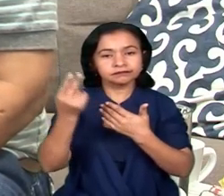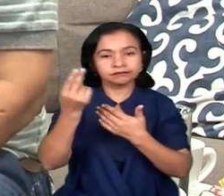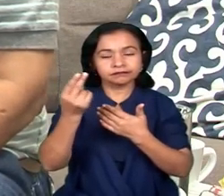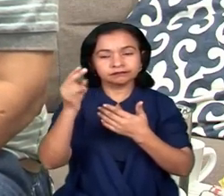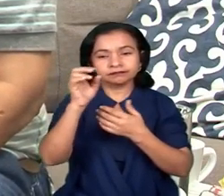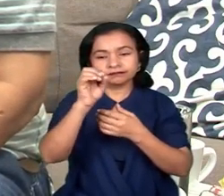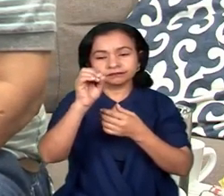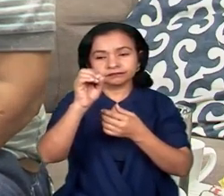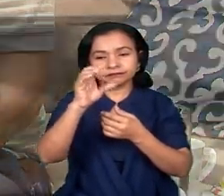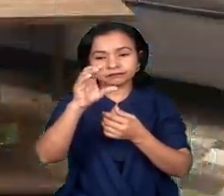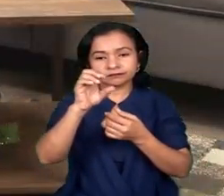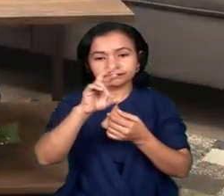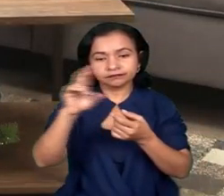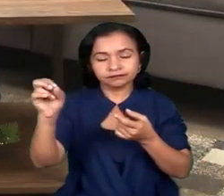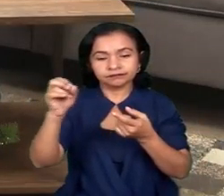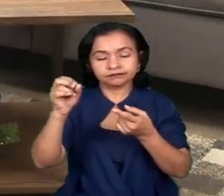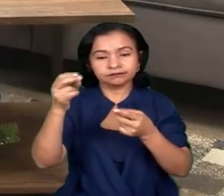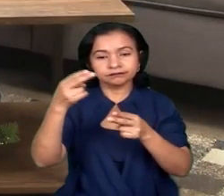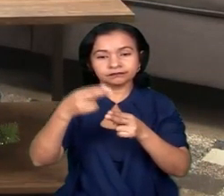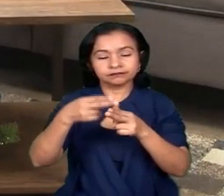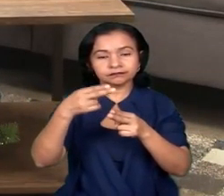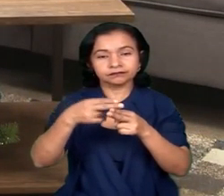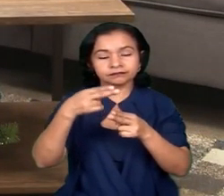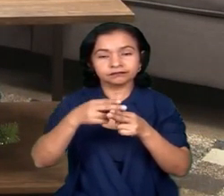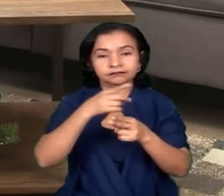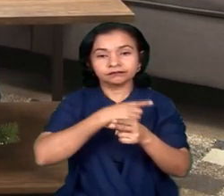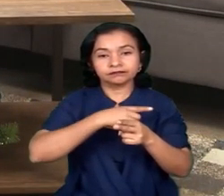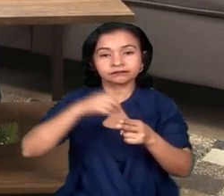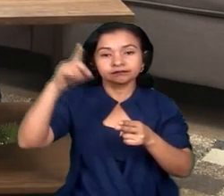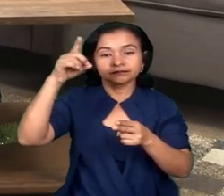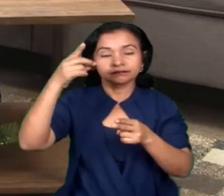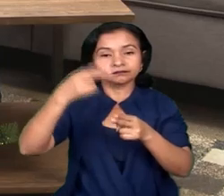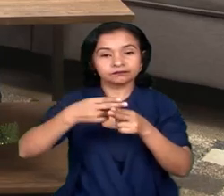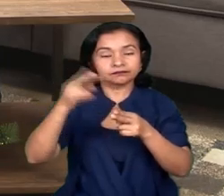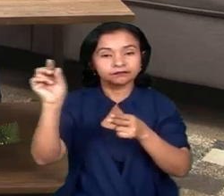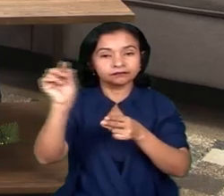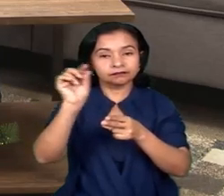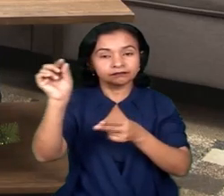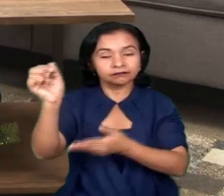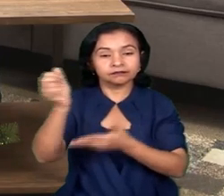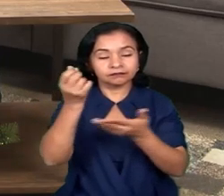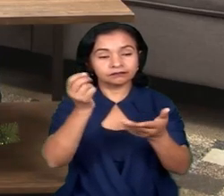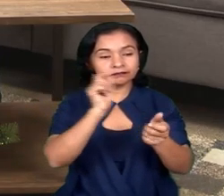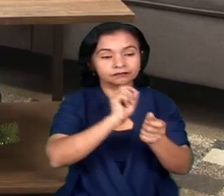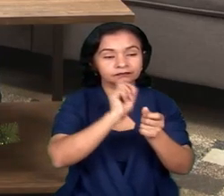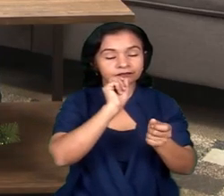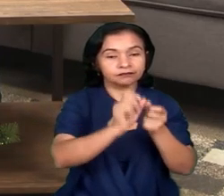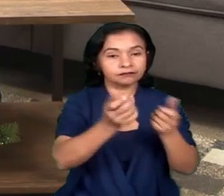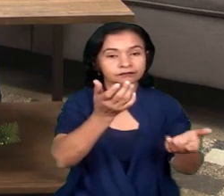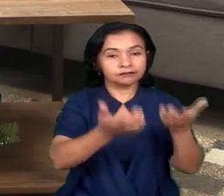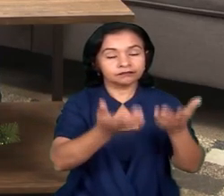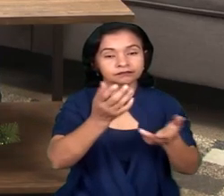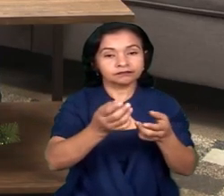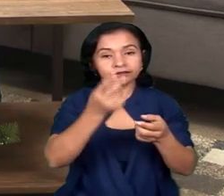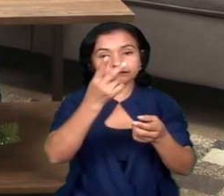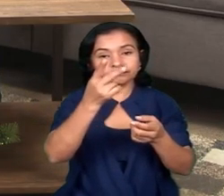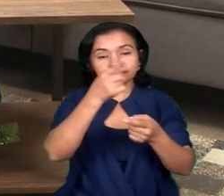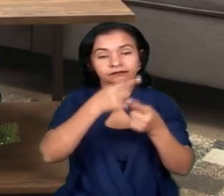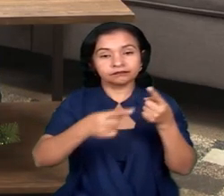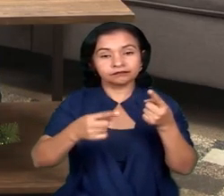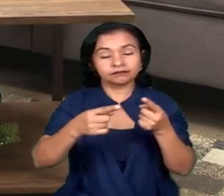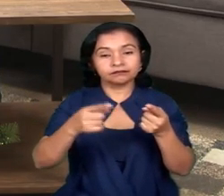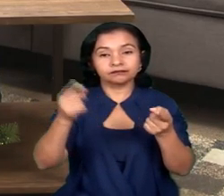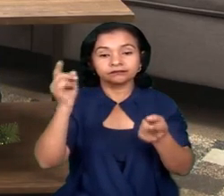Usuracero, Préstamo en Nombre de Dios, cuando se quemó el sector de ropa, sector 1, se quemaron 2.5, 3